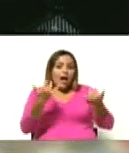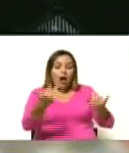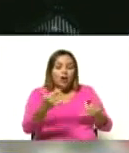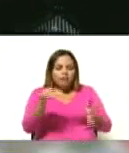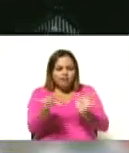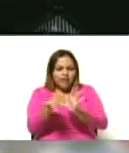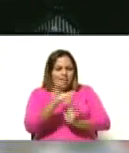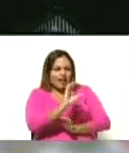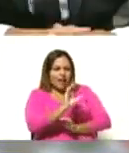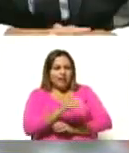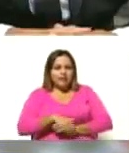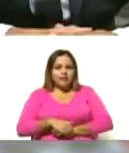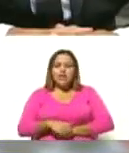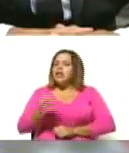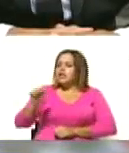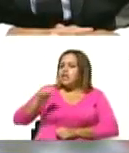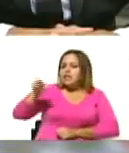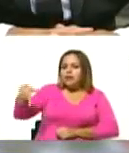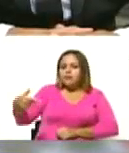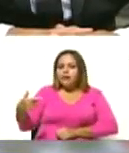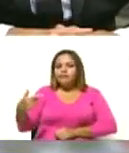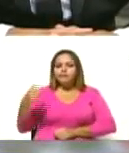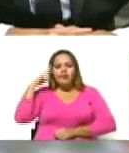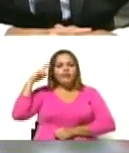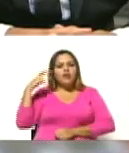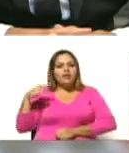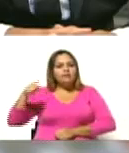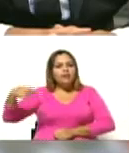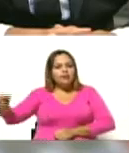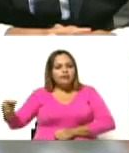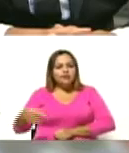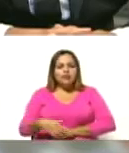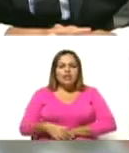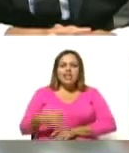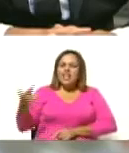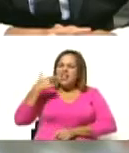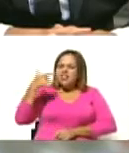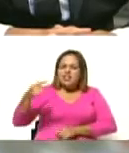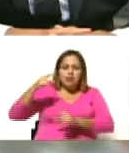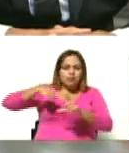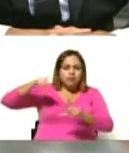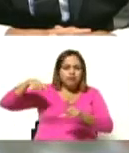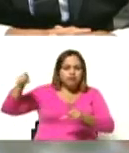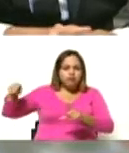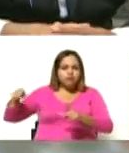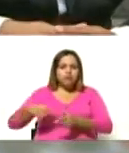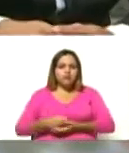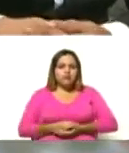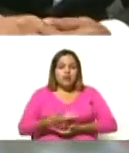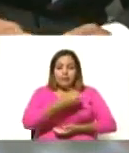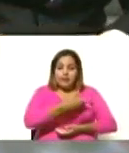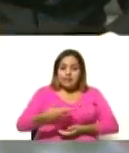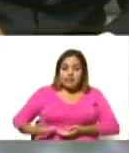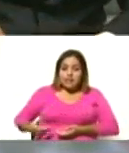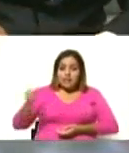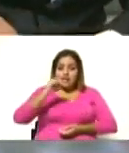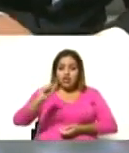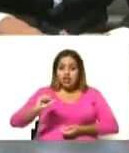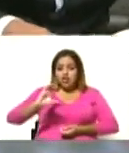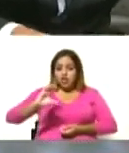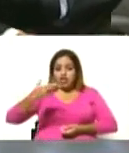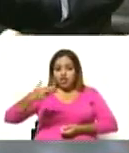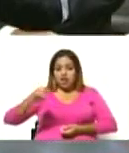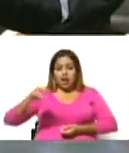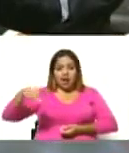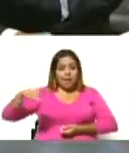Caracas. Sí, eso lo vamos a analizar un poco más adelante. ¿Qué dicen las encuestas? Interlace su presidente Oscar Schemel. Vamos con la siguiente